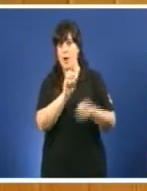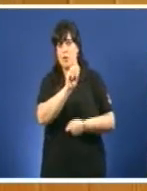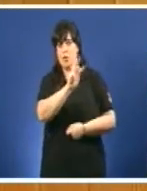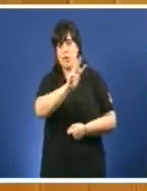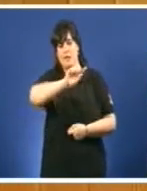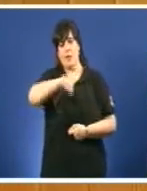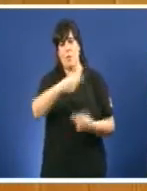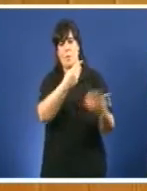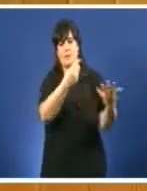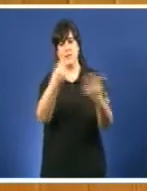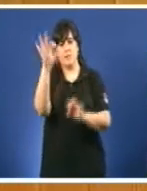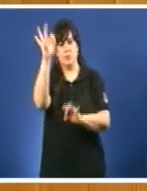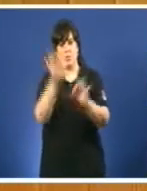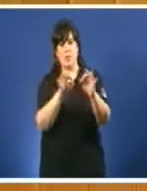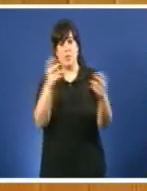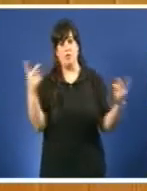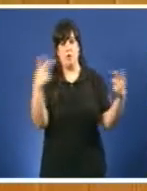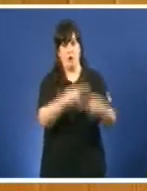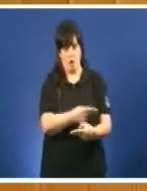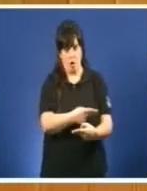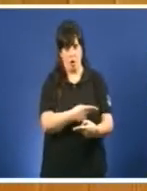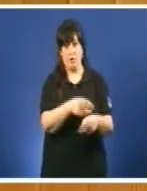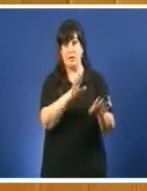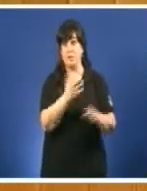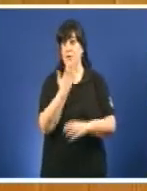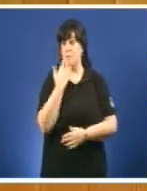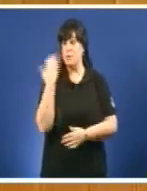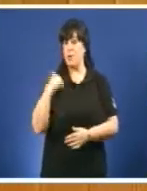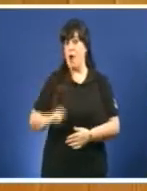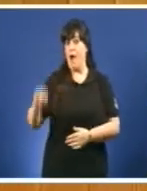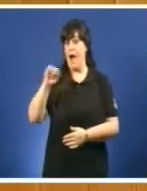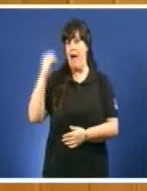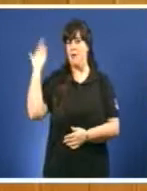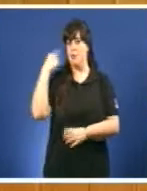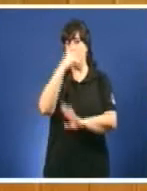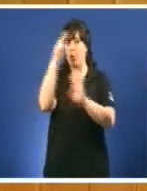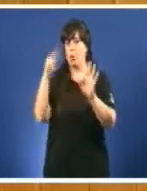dende 2009 o recorte acumulado é xa do